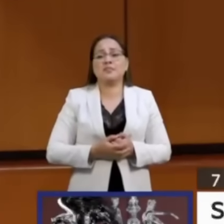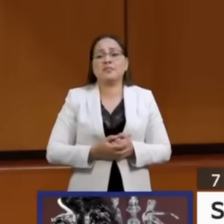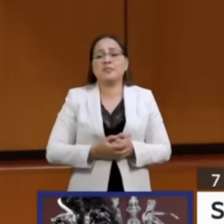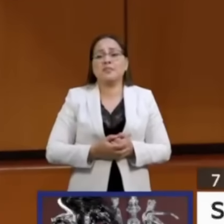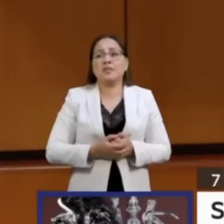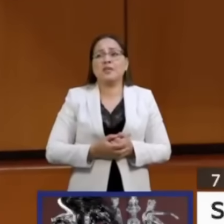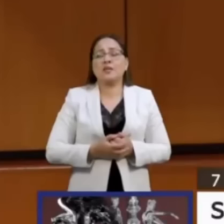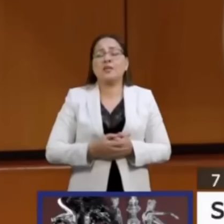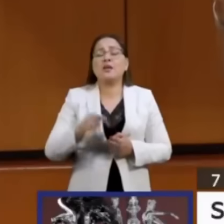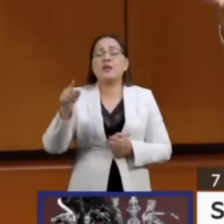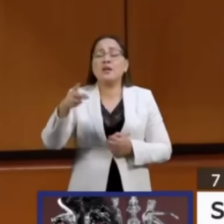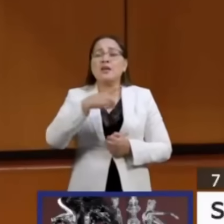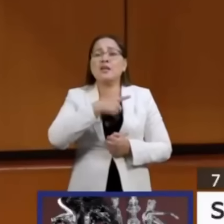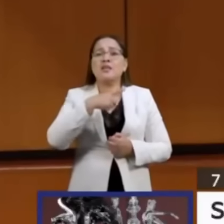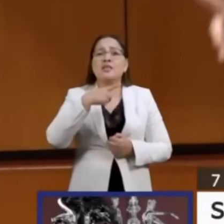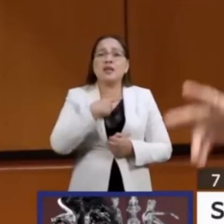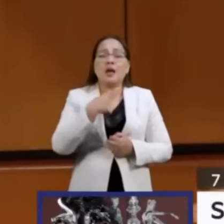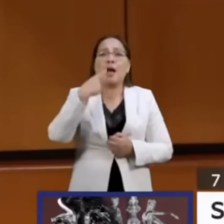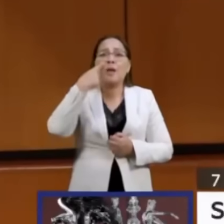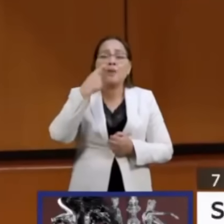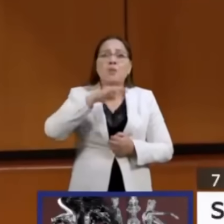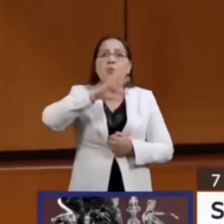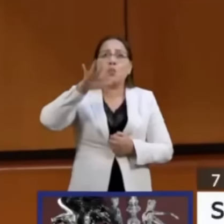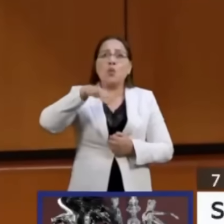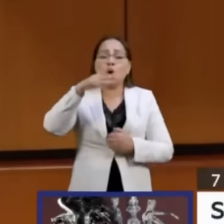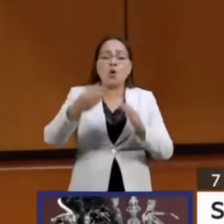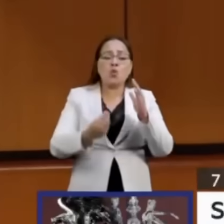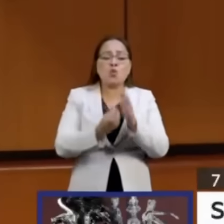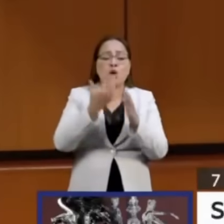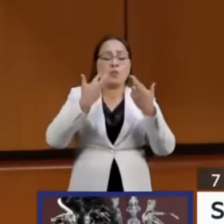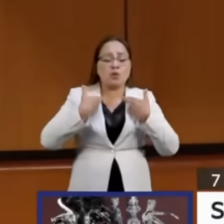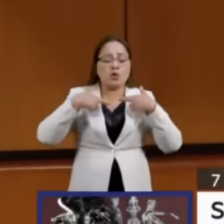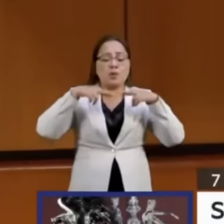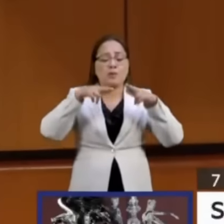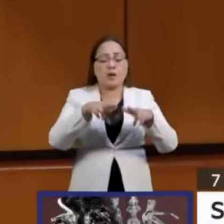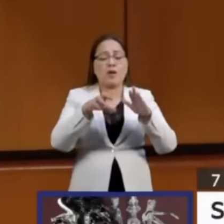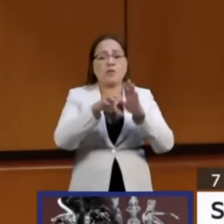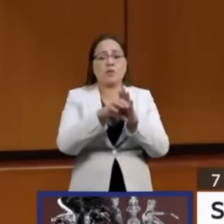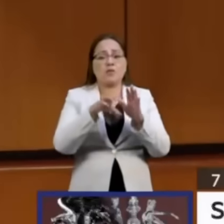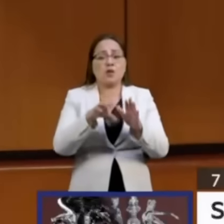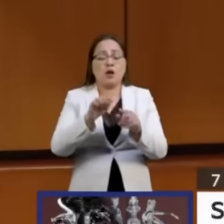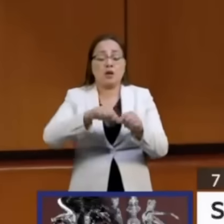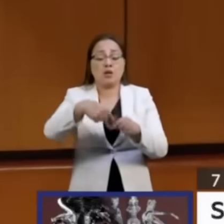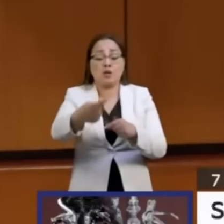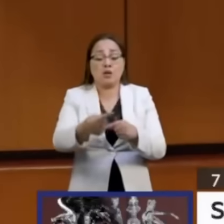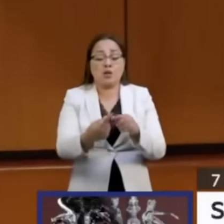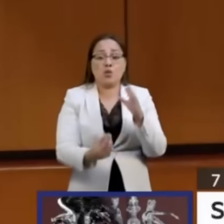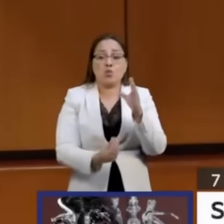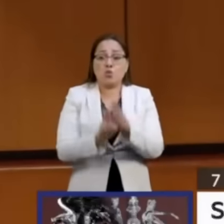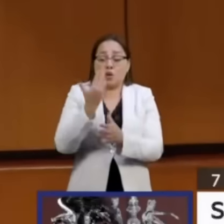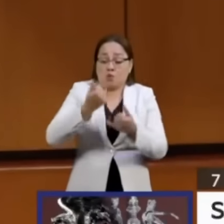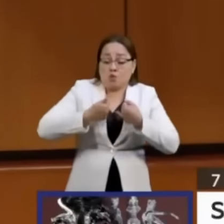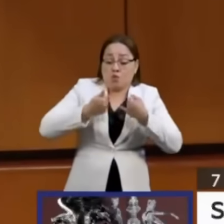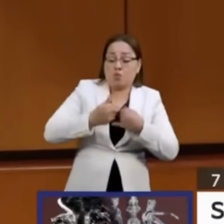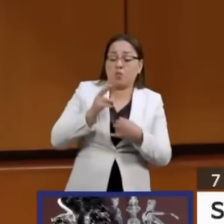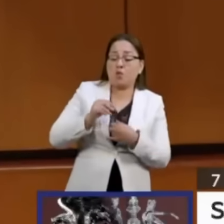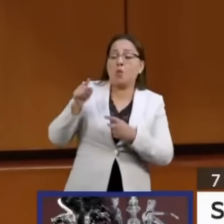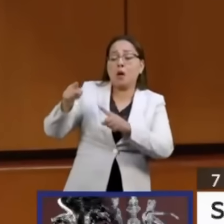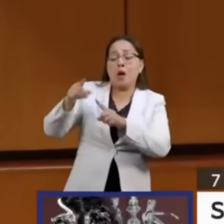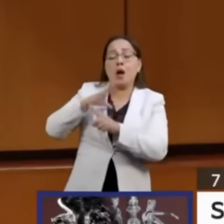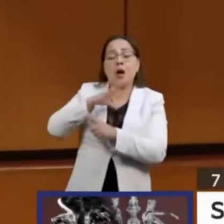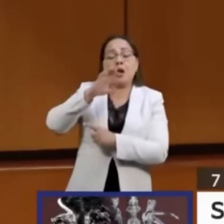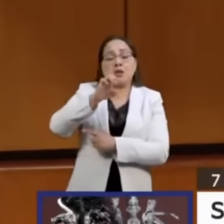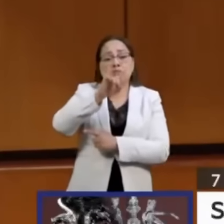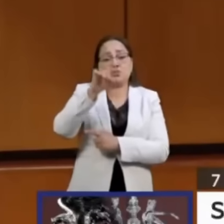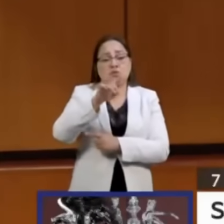a buscar sus nuevas vocerías. Ahí tienen su relevo generacional con Ernesto Cedillo, y